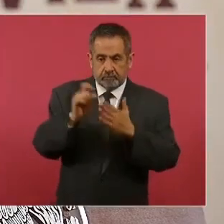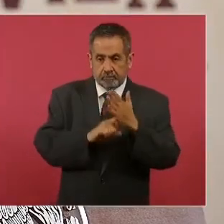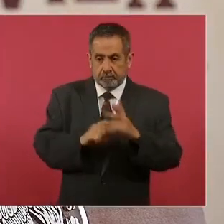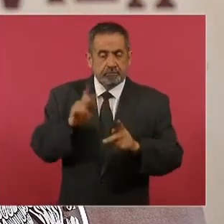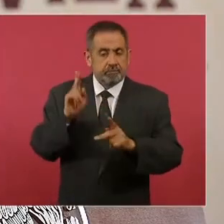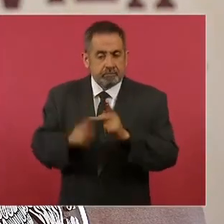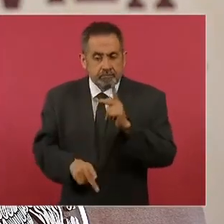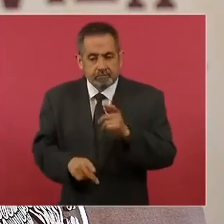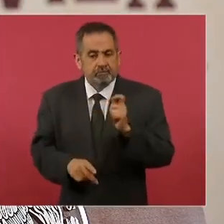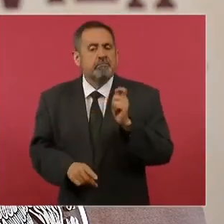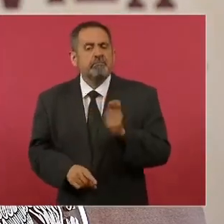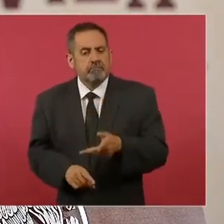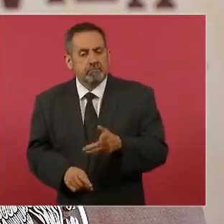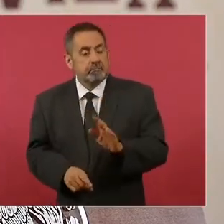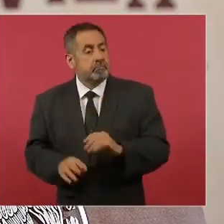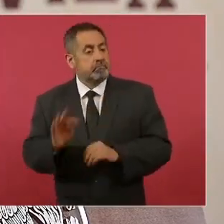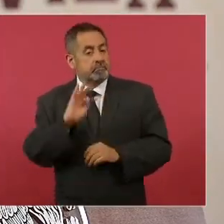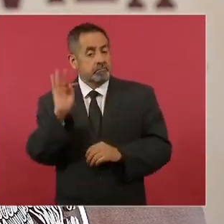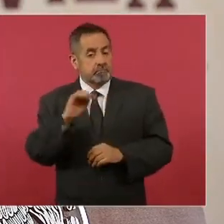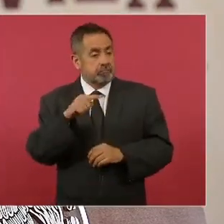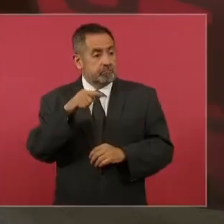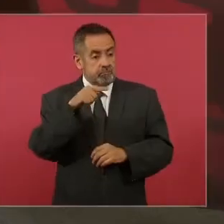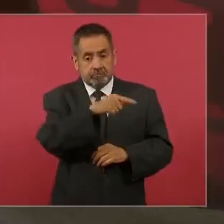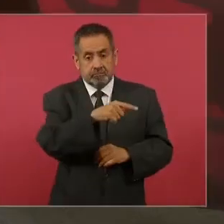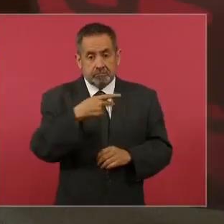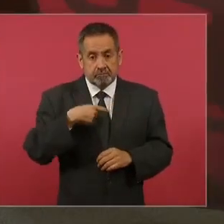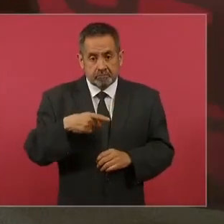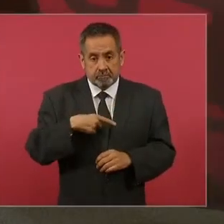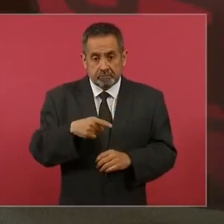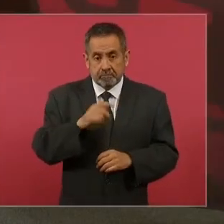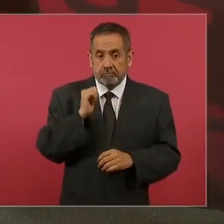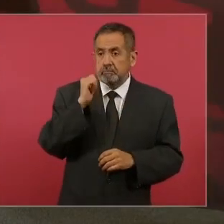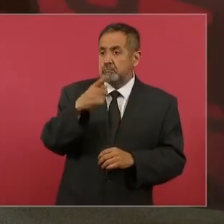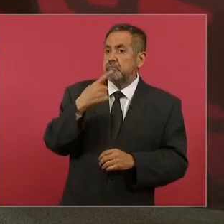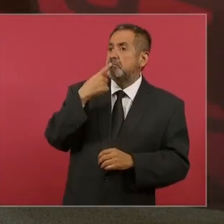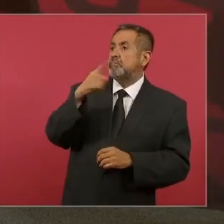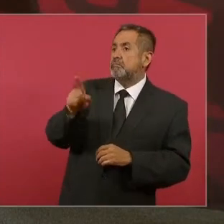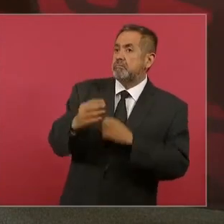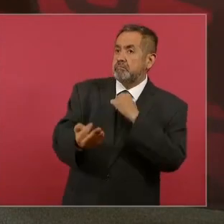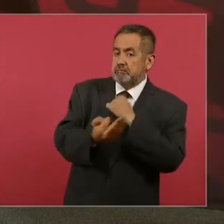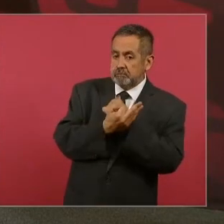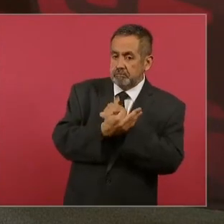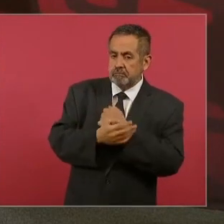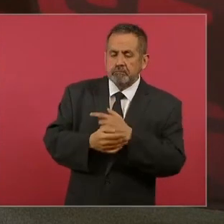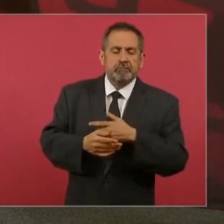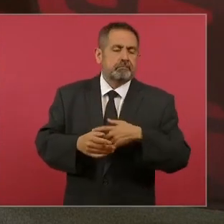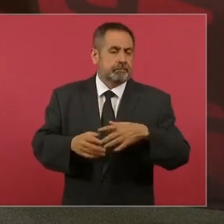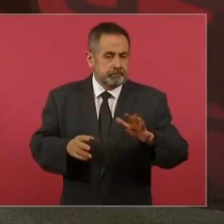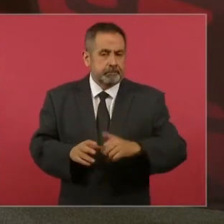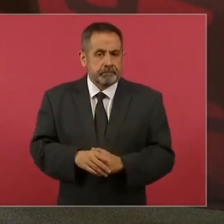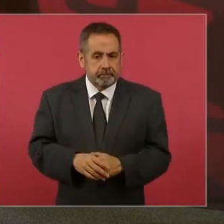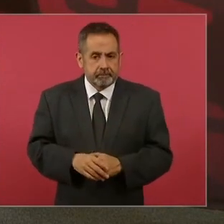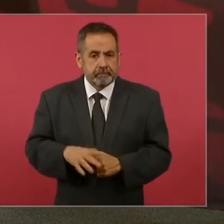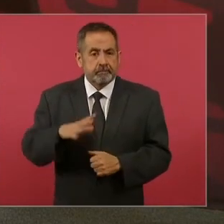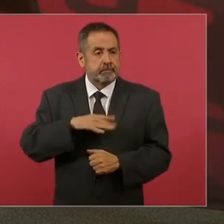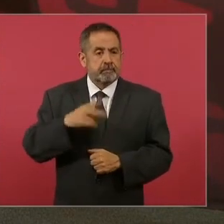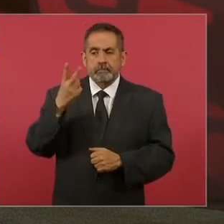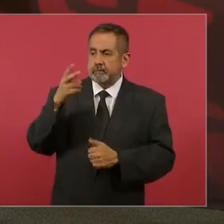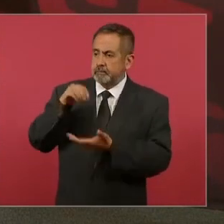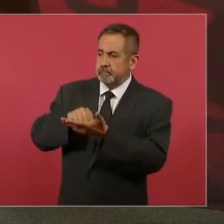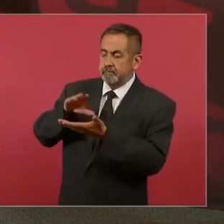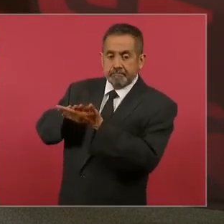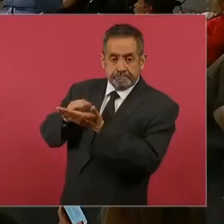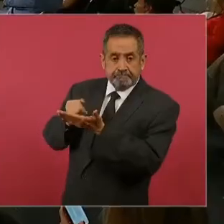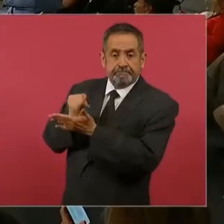interrumpe si el particular interpone algún medio de defensa. Incluso hay 2